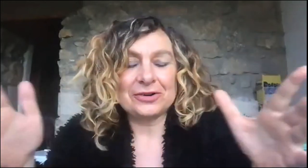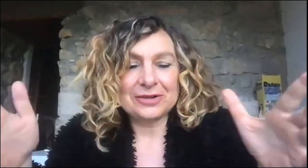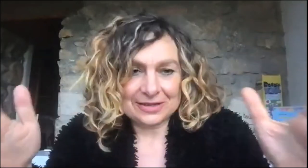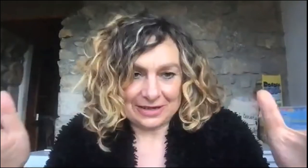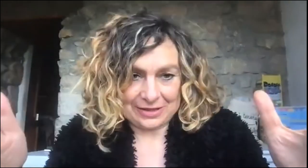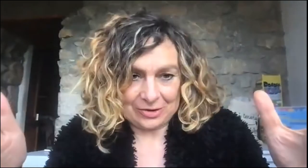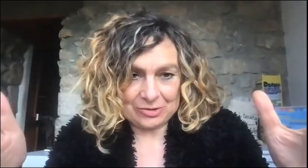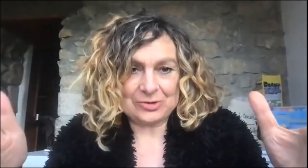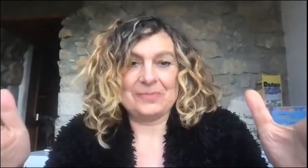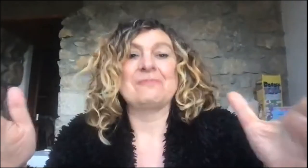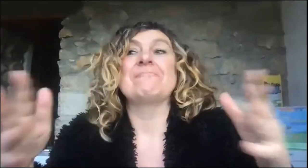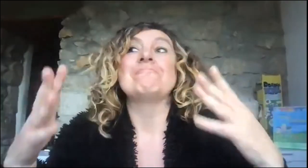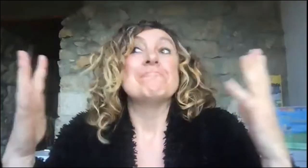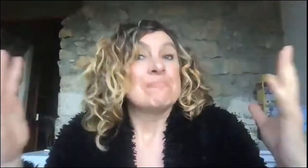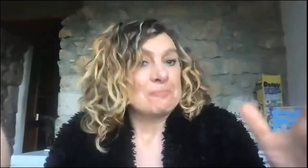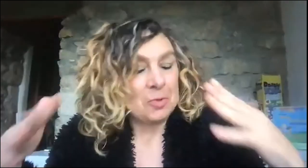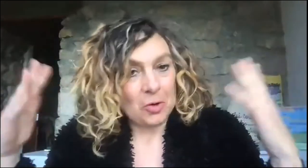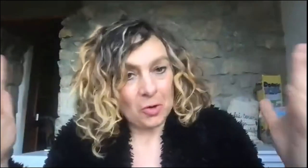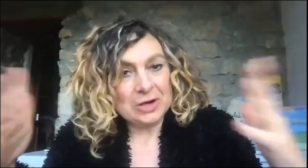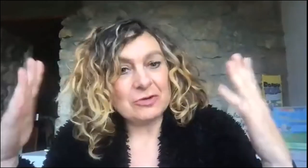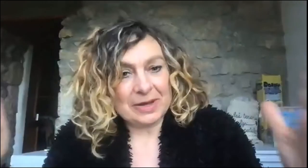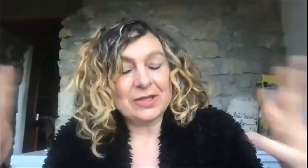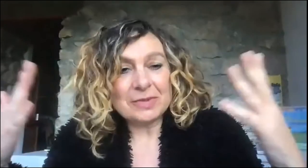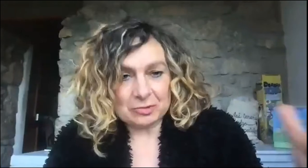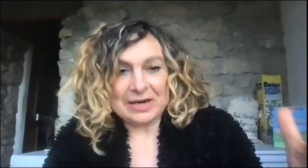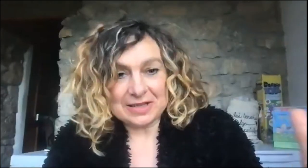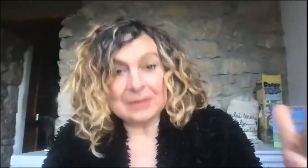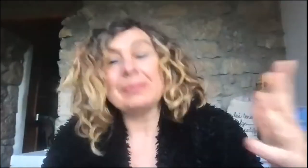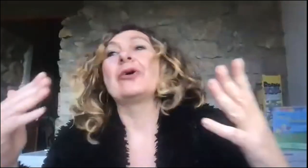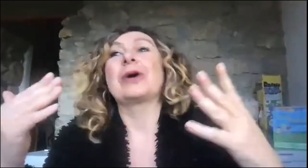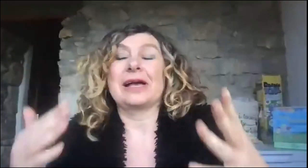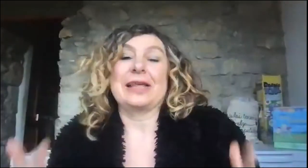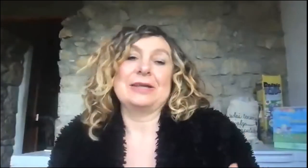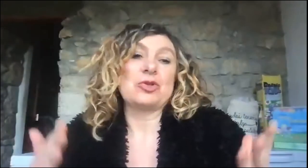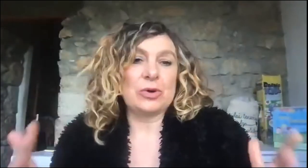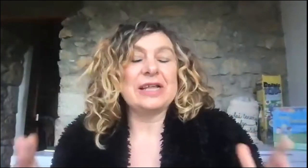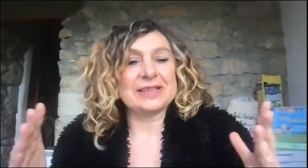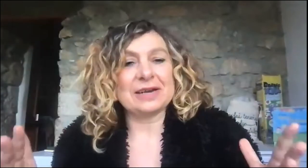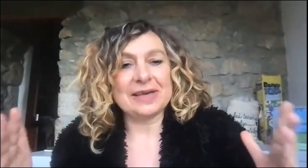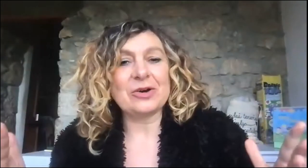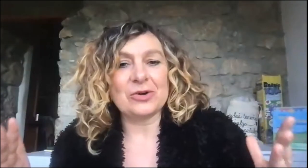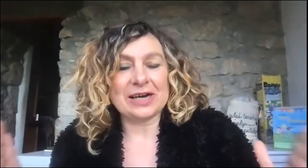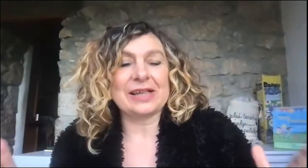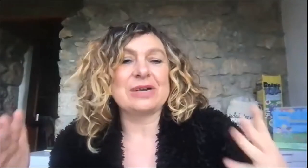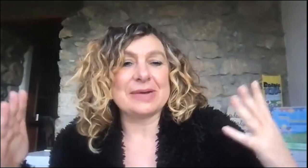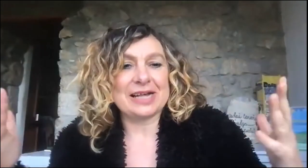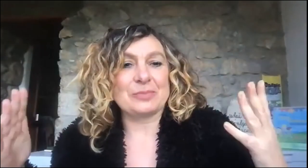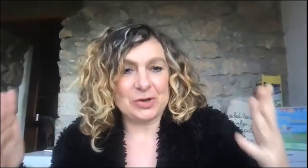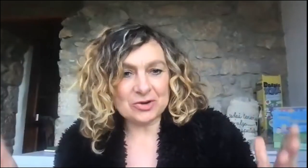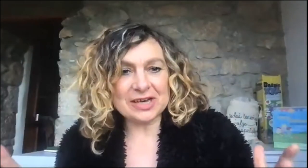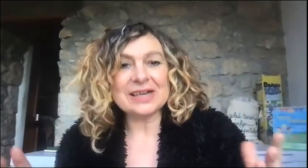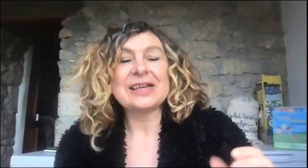amplio, silencioso, con información visual, sí, pero que suele estar bien colocada de una